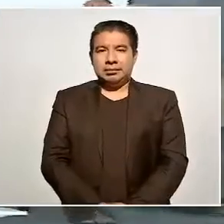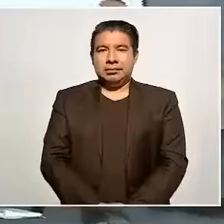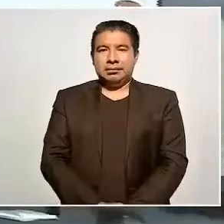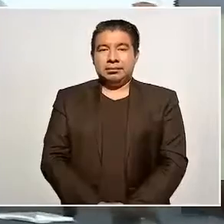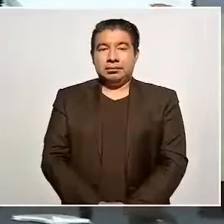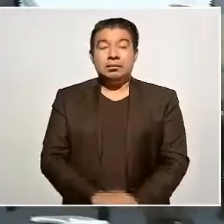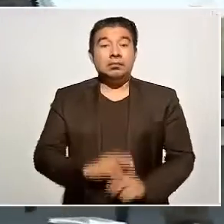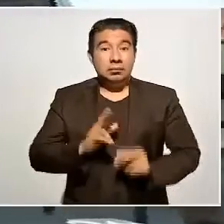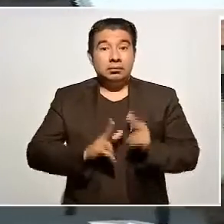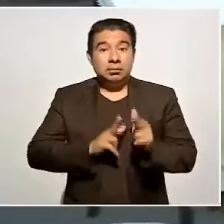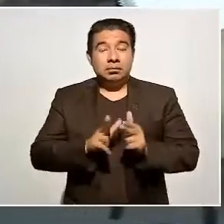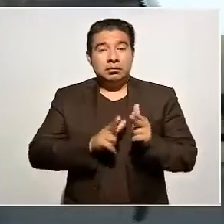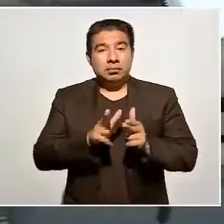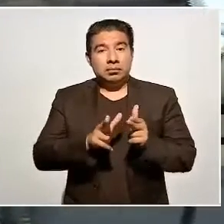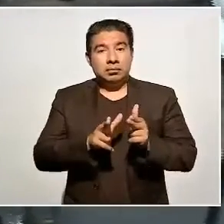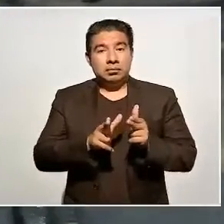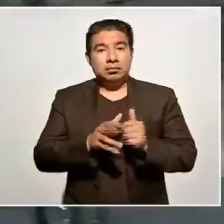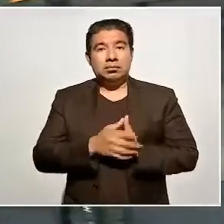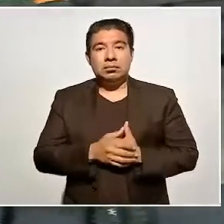Este ferrocarril